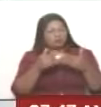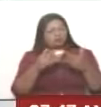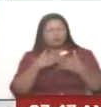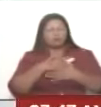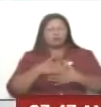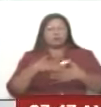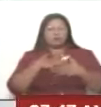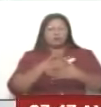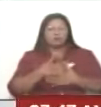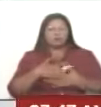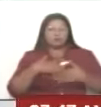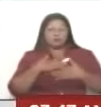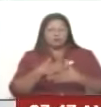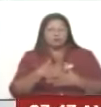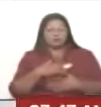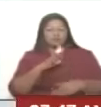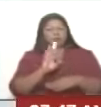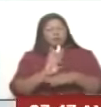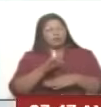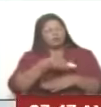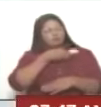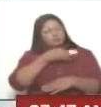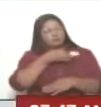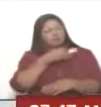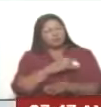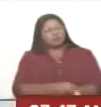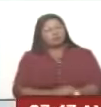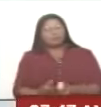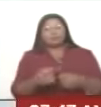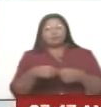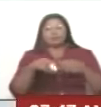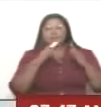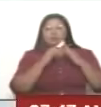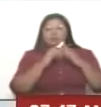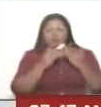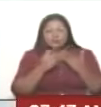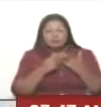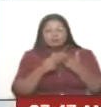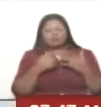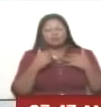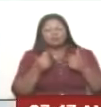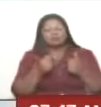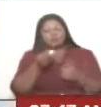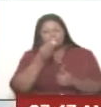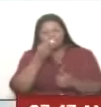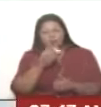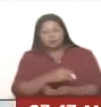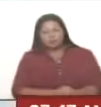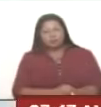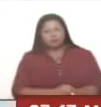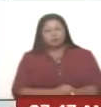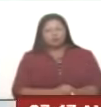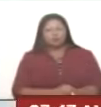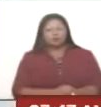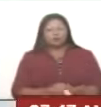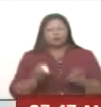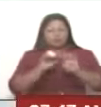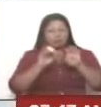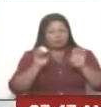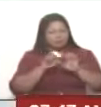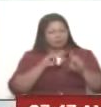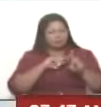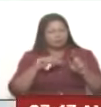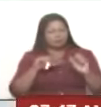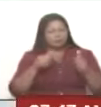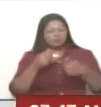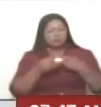bienestar y de protección social, lo que incluye vivienda, salud, alimentación, educación, comenzó a dar